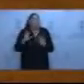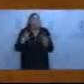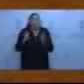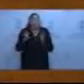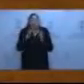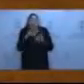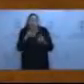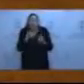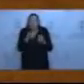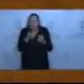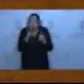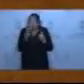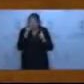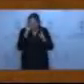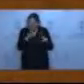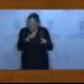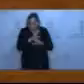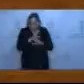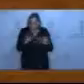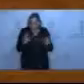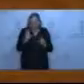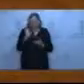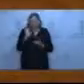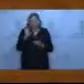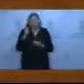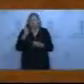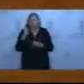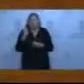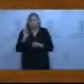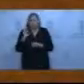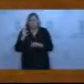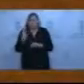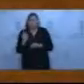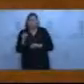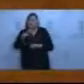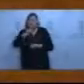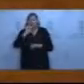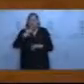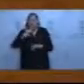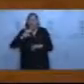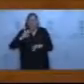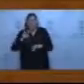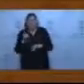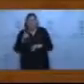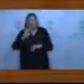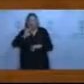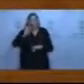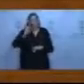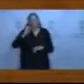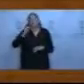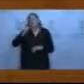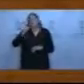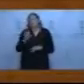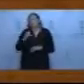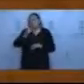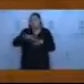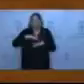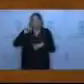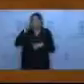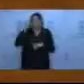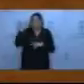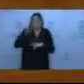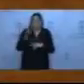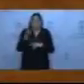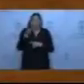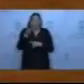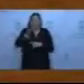sabe, y solo basta referirse a empresas como Sogepsa, como Zalia o como Sedes para poner de relieve que